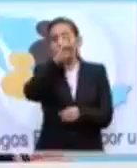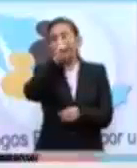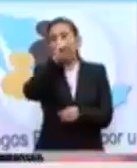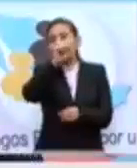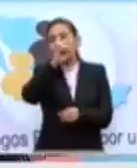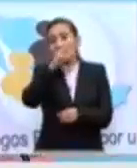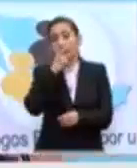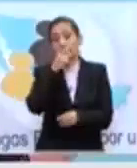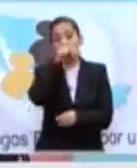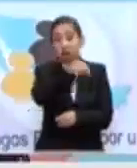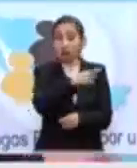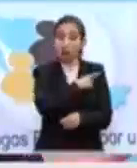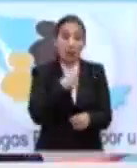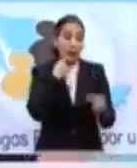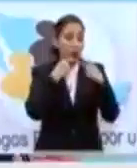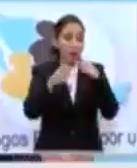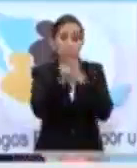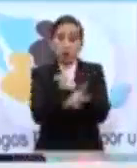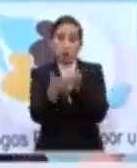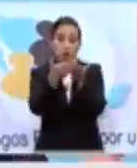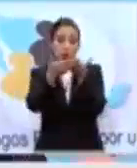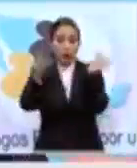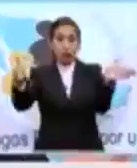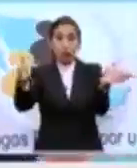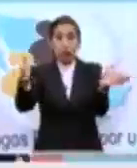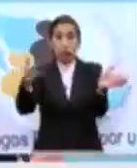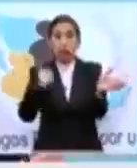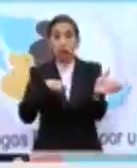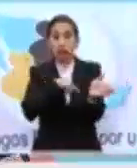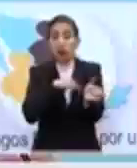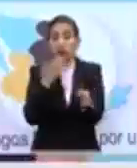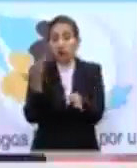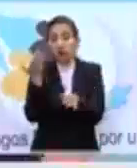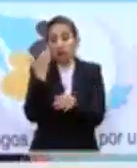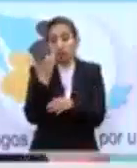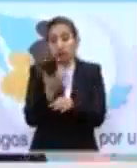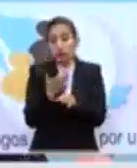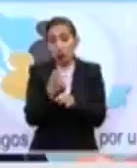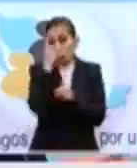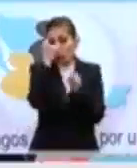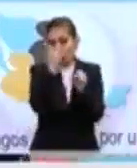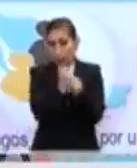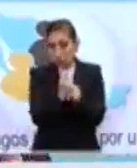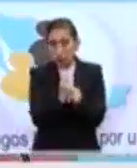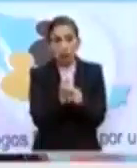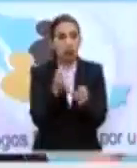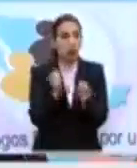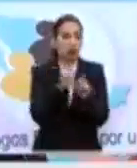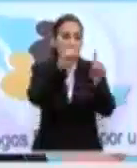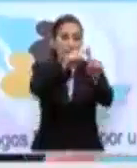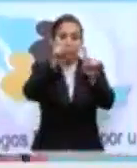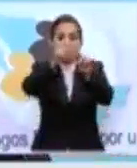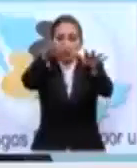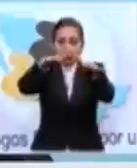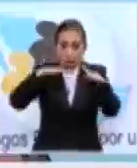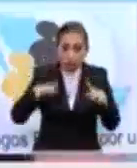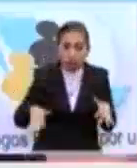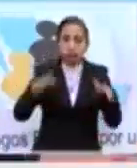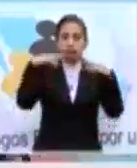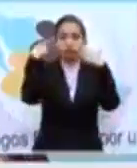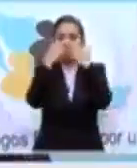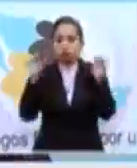fuera sometido a debate público, cosa que hemos hecho en el transcurso de un año con diversos foros,